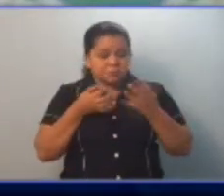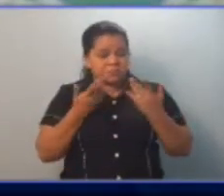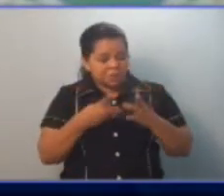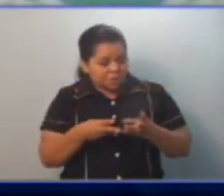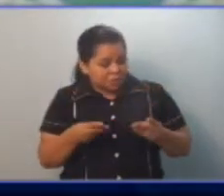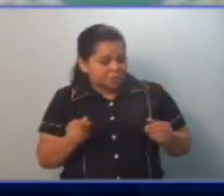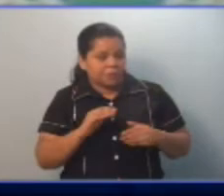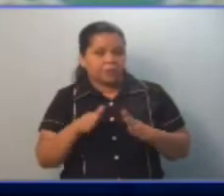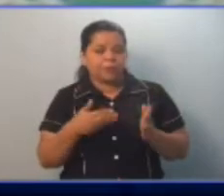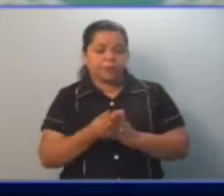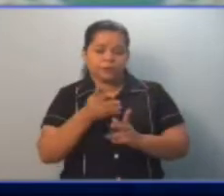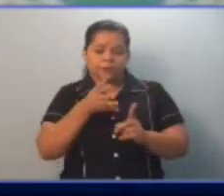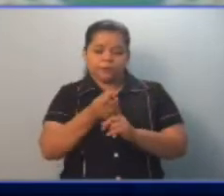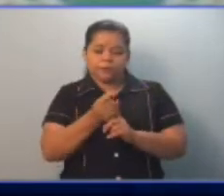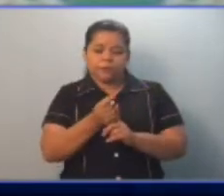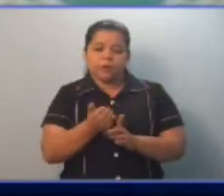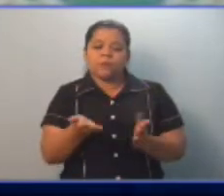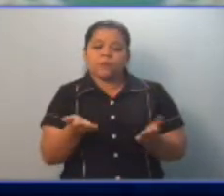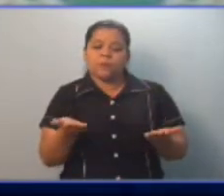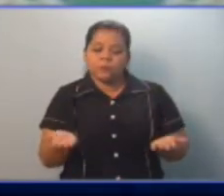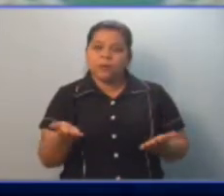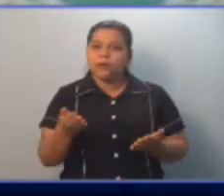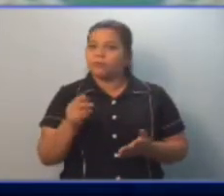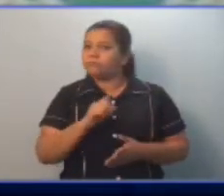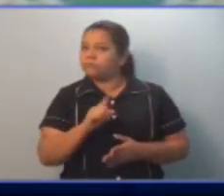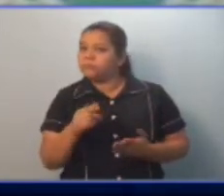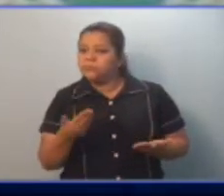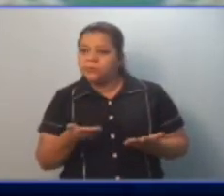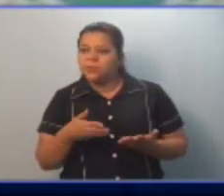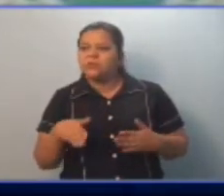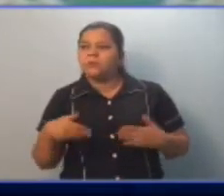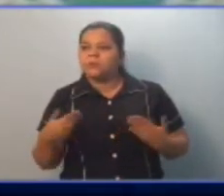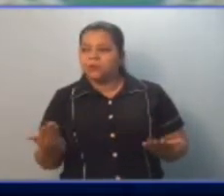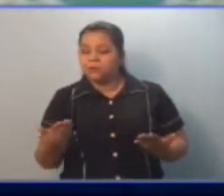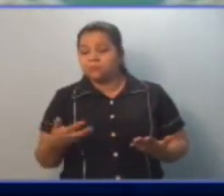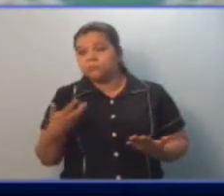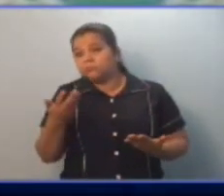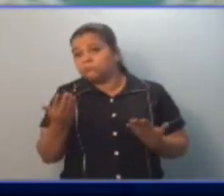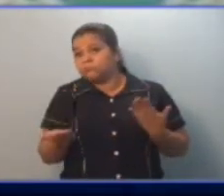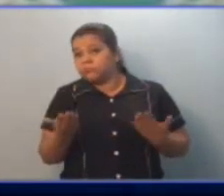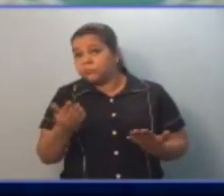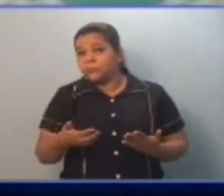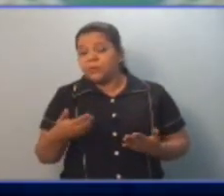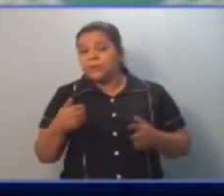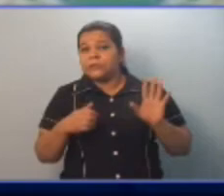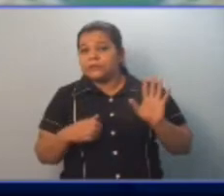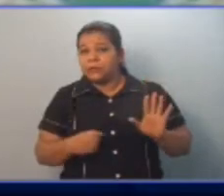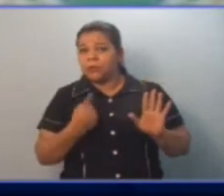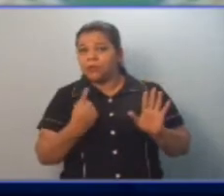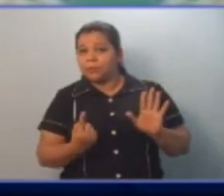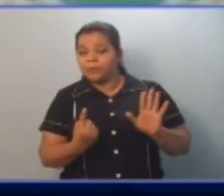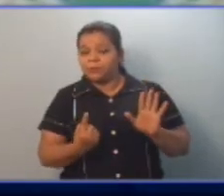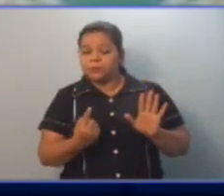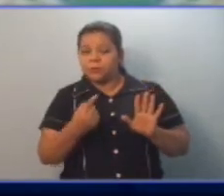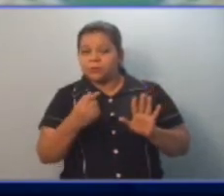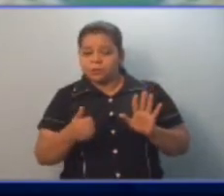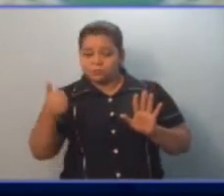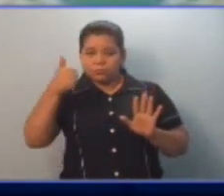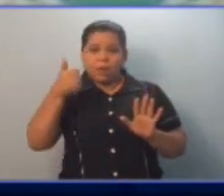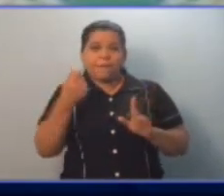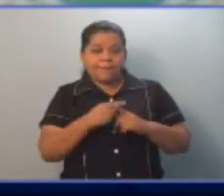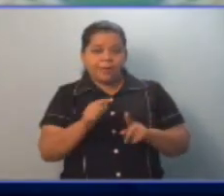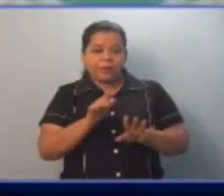el fondo del asunto. ¿Por qué eso no ha procedido? Bueno, somos 5 magistrados suplentes, hay discrepancias